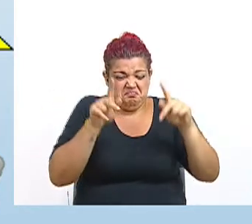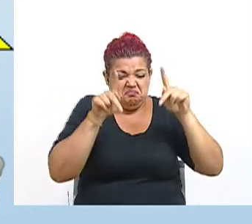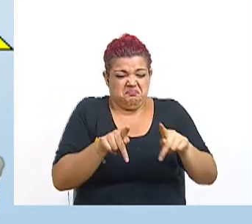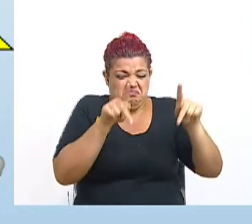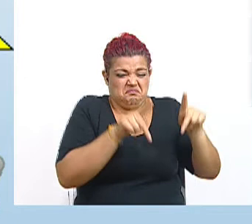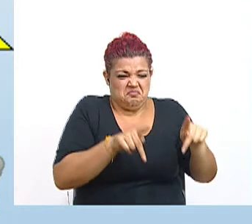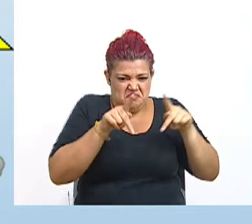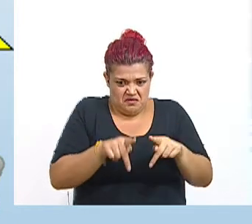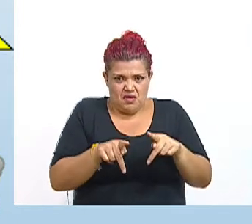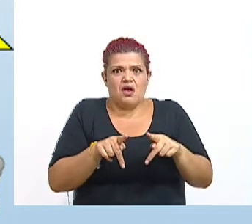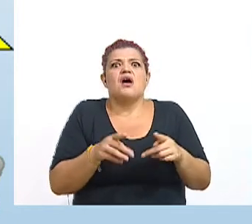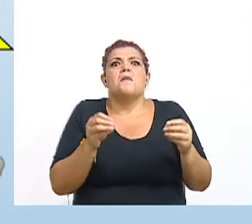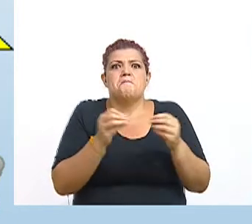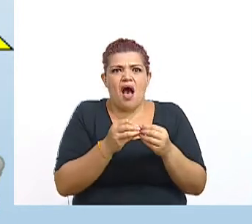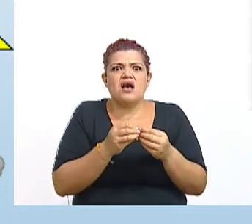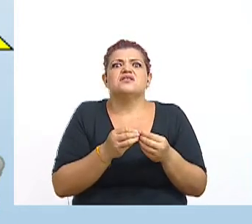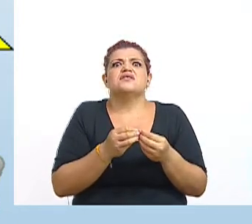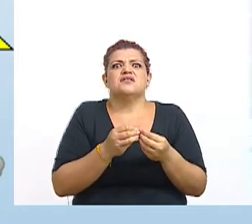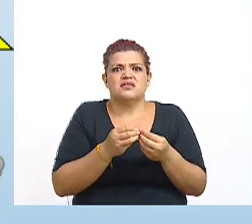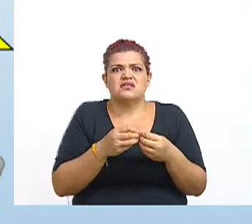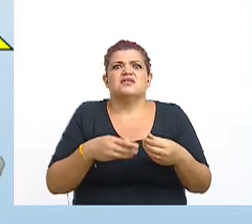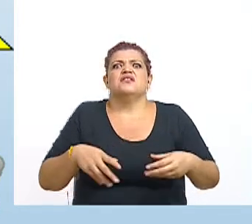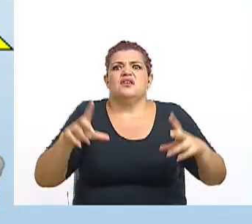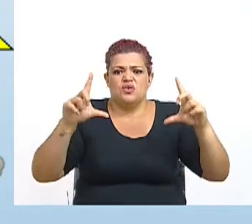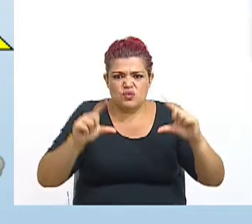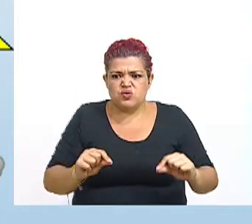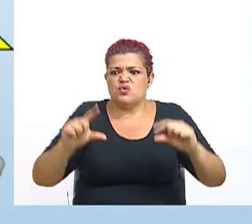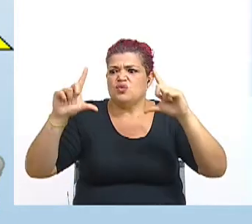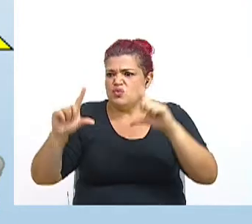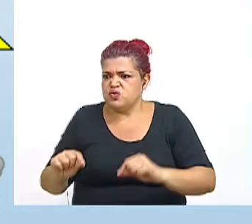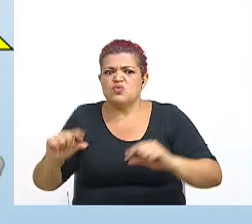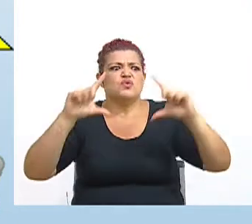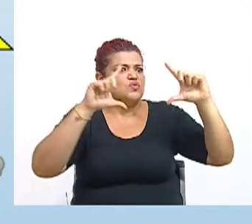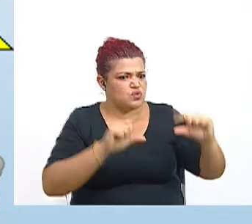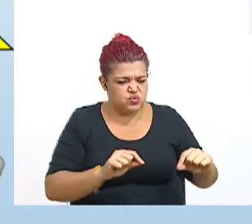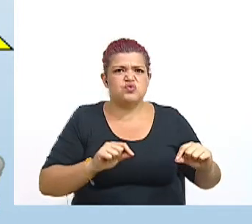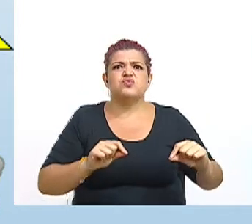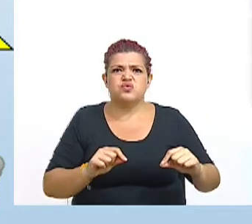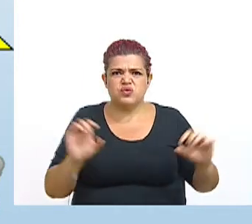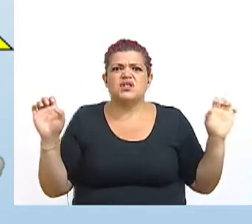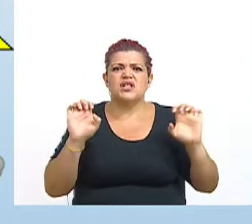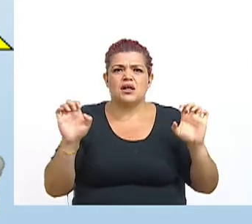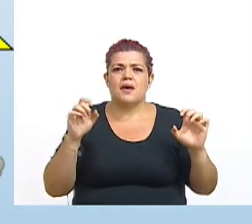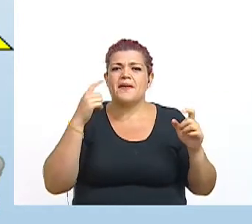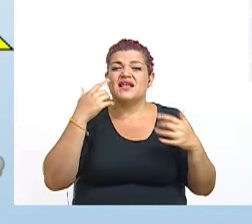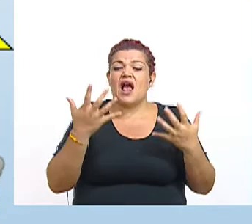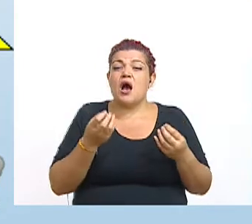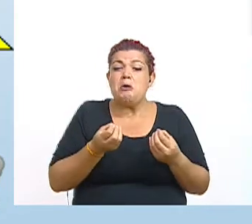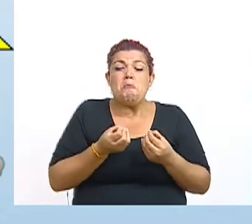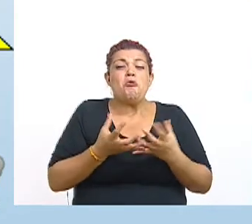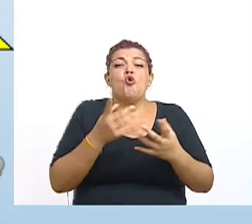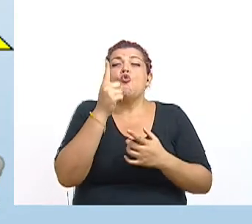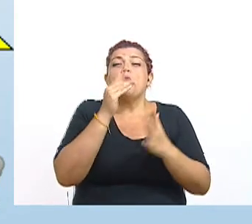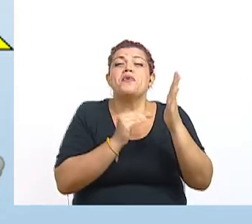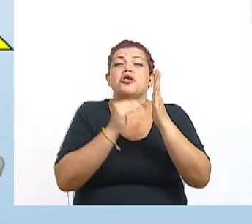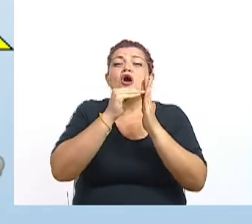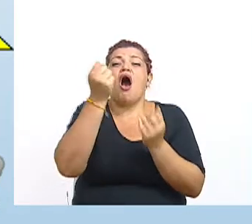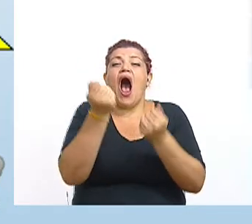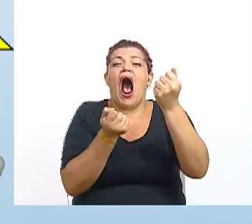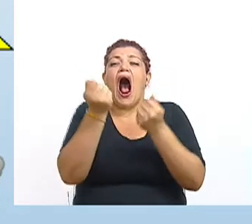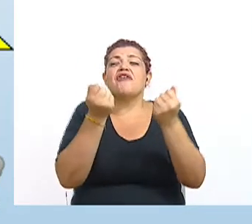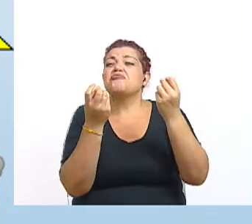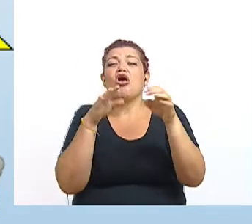habrá más consumo de energía, más vehículos. Vean ustedes, una flotilla que ya sobrepasó el 1.000.000 de vehículos. Eso